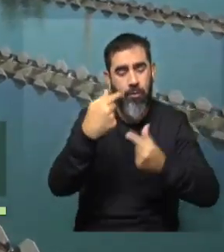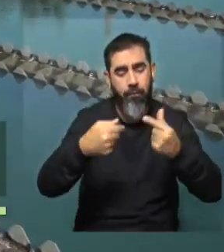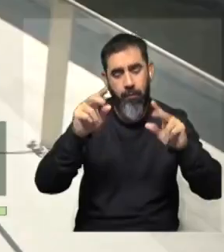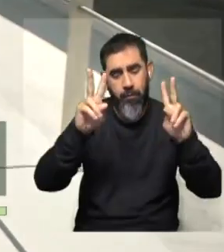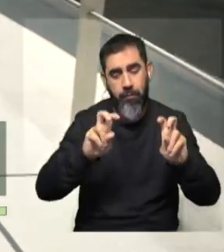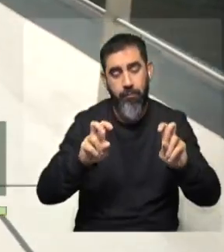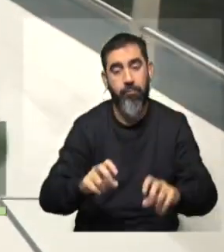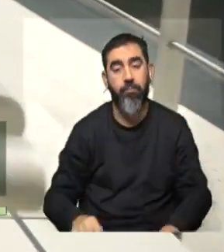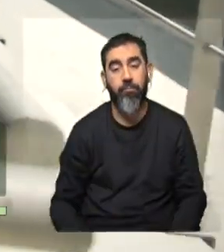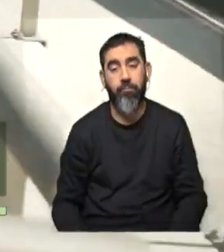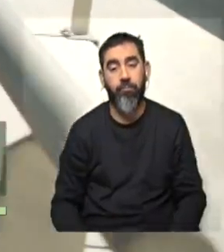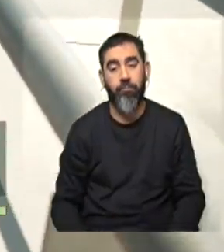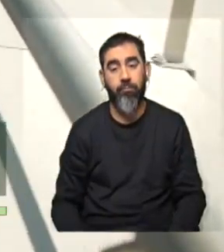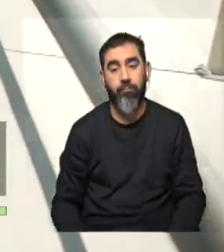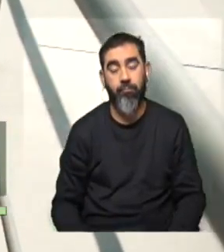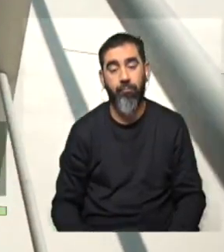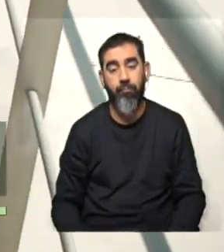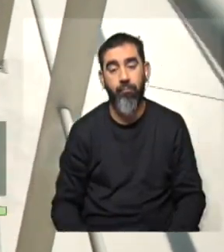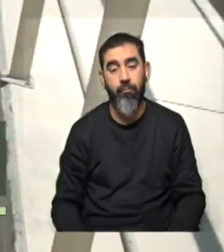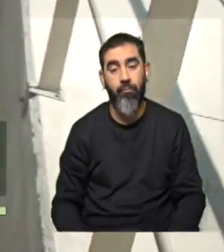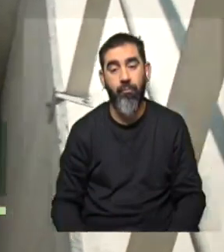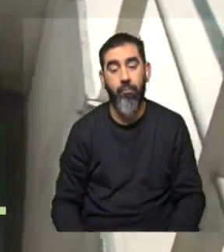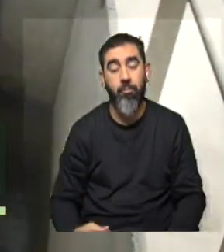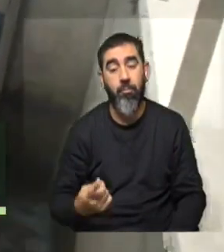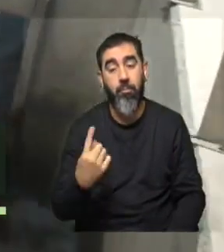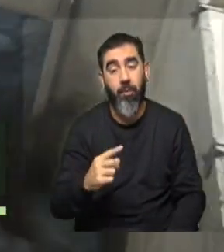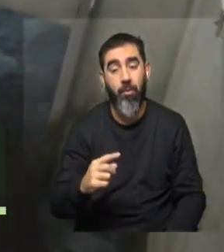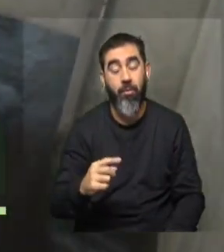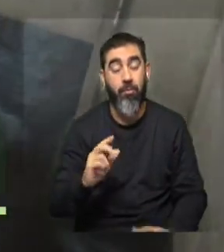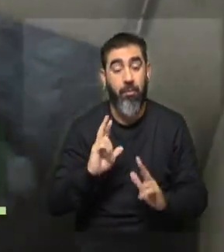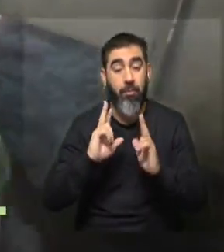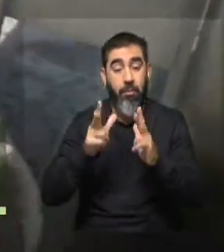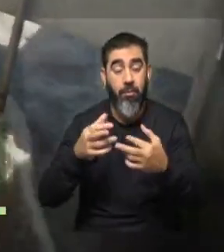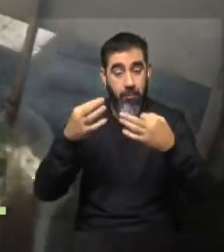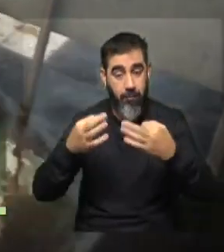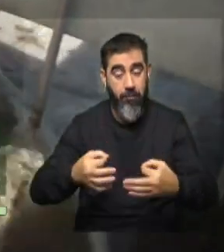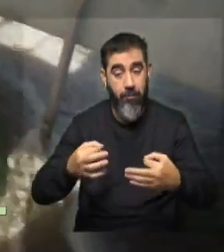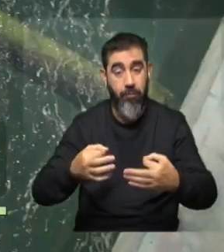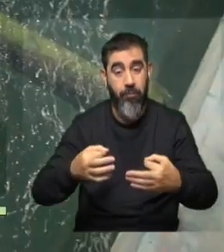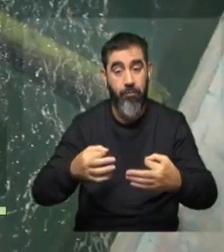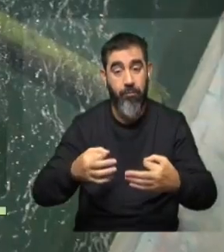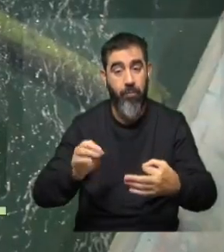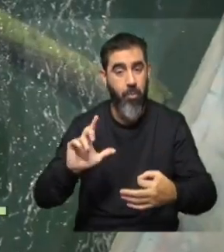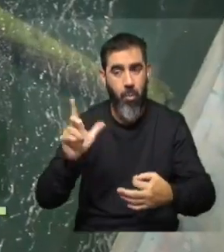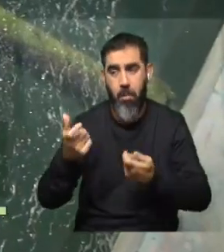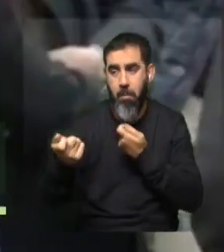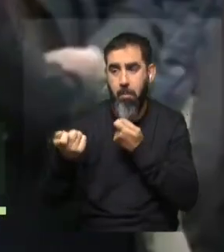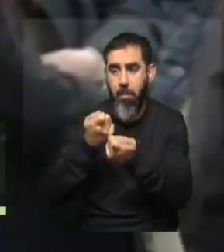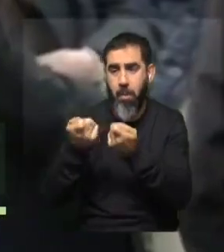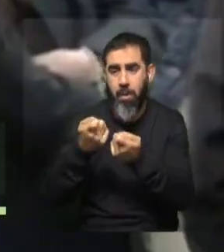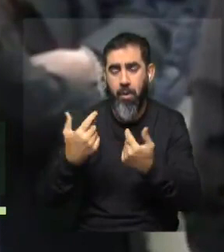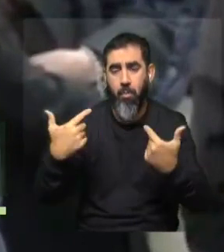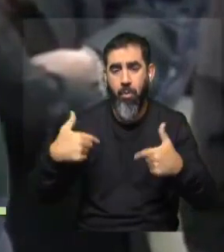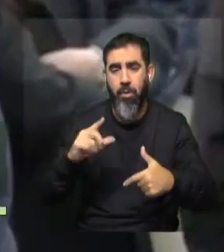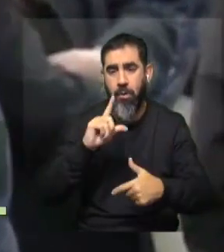varios temas más y temas de contingencia pero en ese sentido podemos decir y ratificar que no hay ningún préstamo concedido